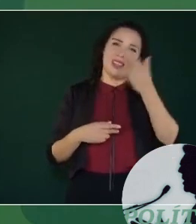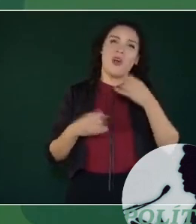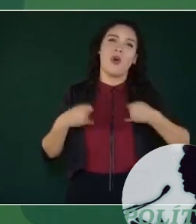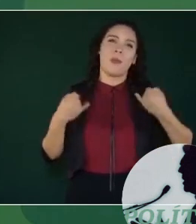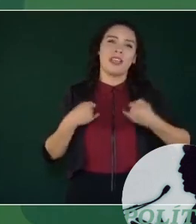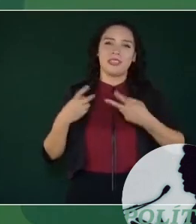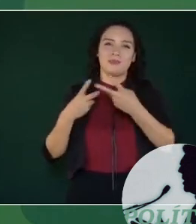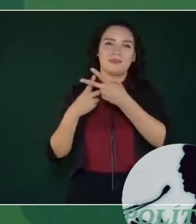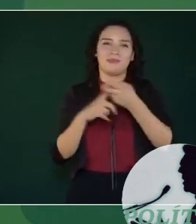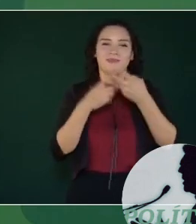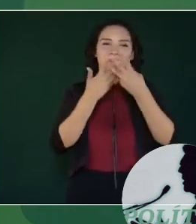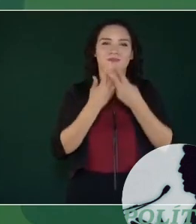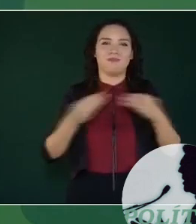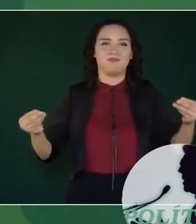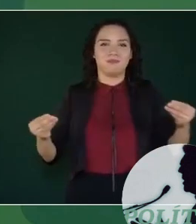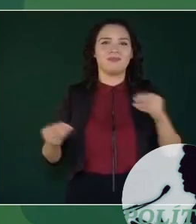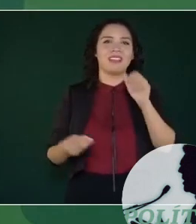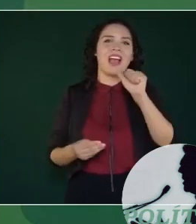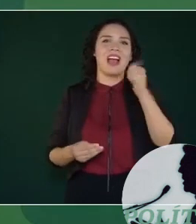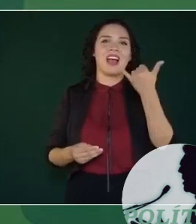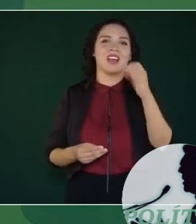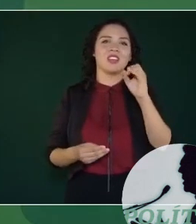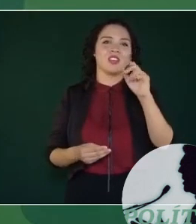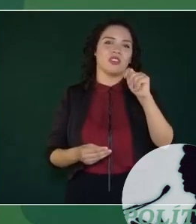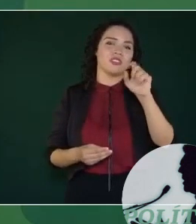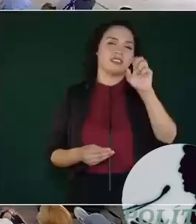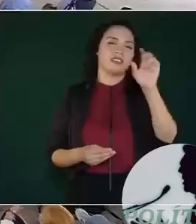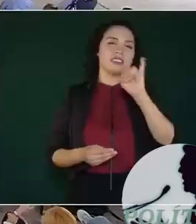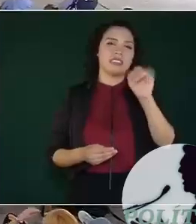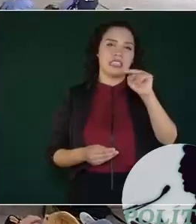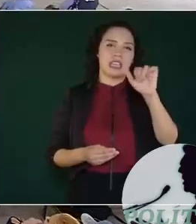Ayotzinapa, y en otros casos,